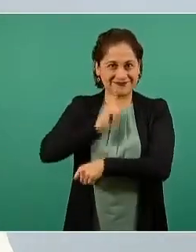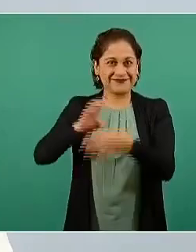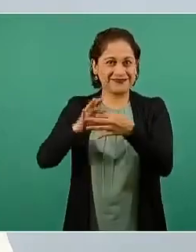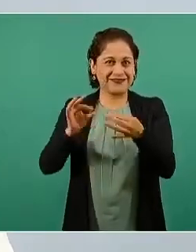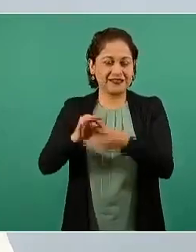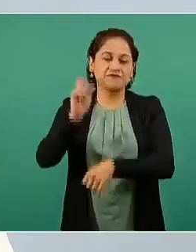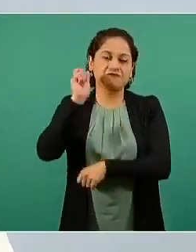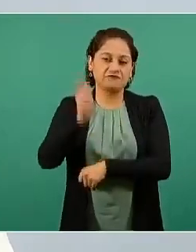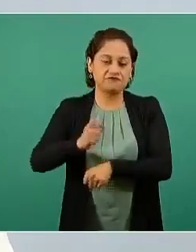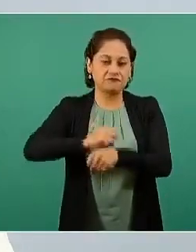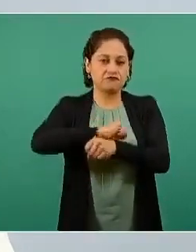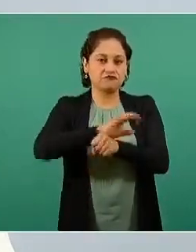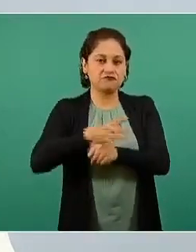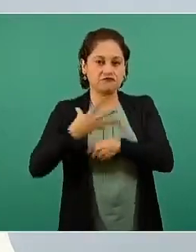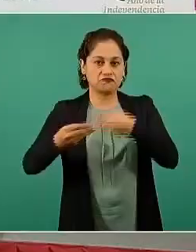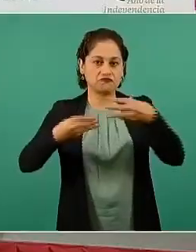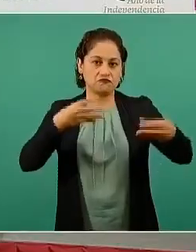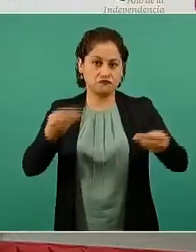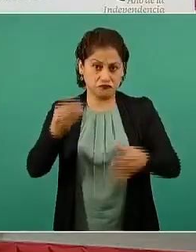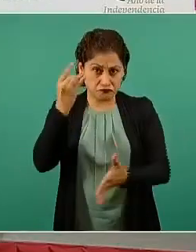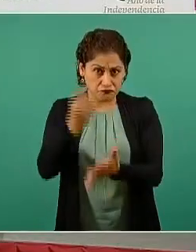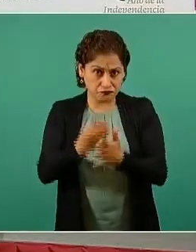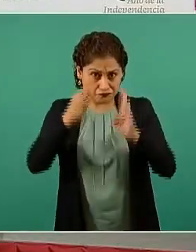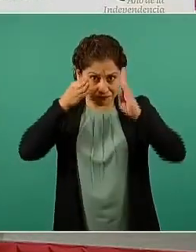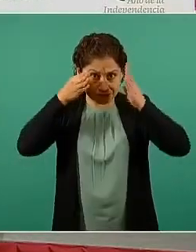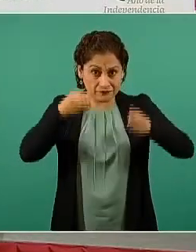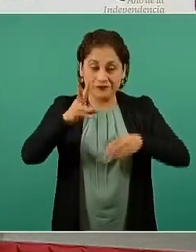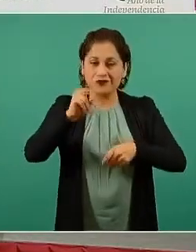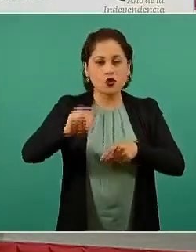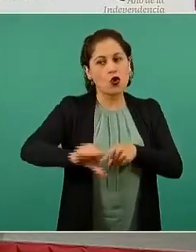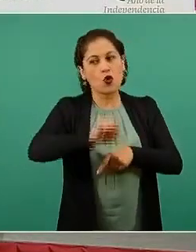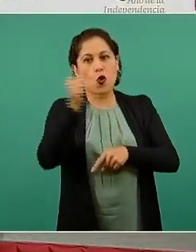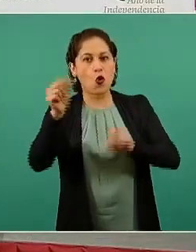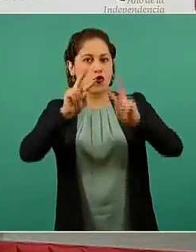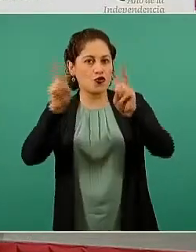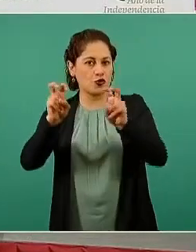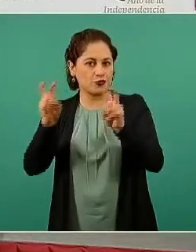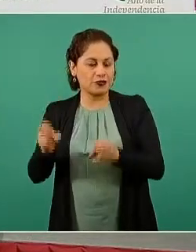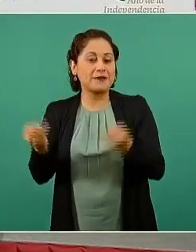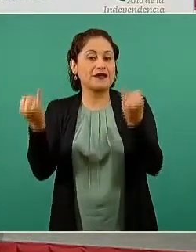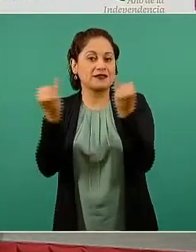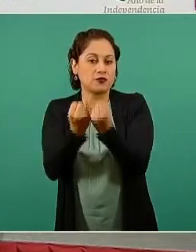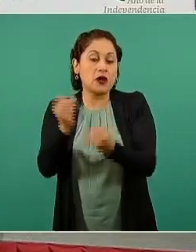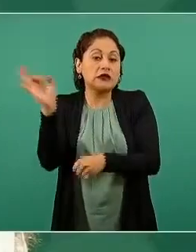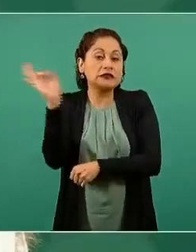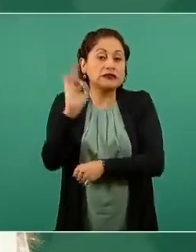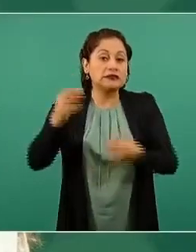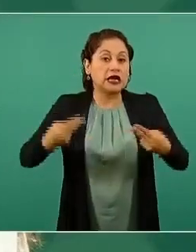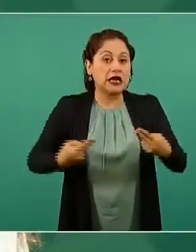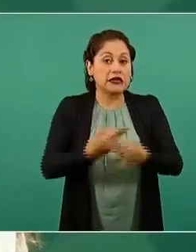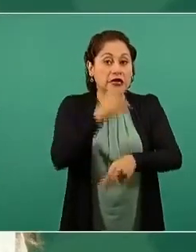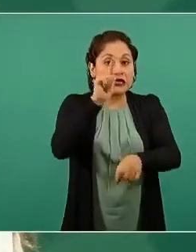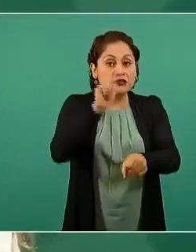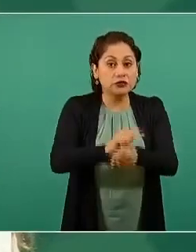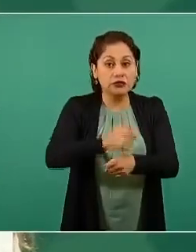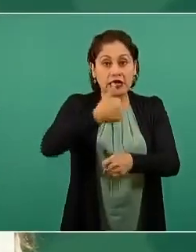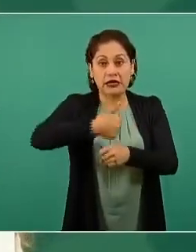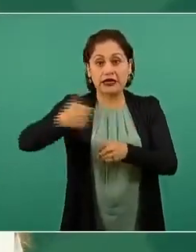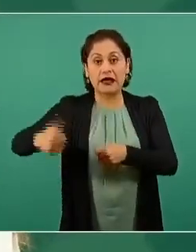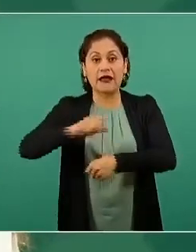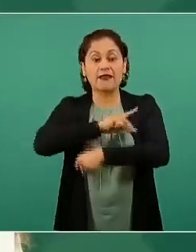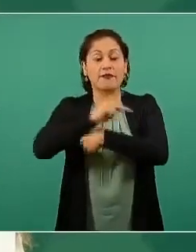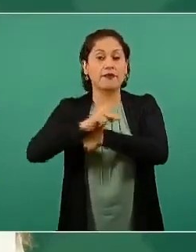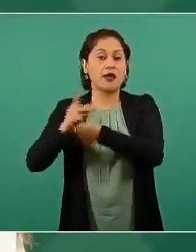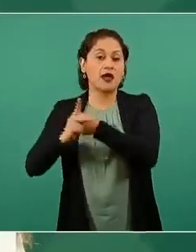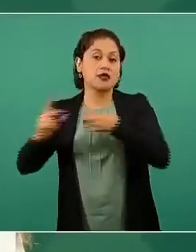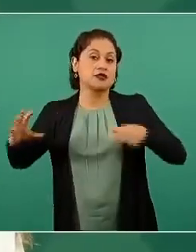allá en trabajar realmente en una plataforma no solamente binacional, sino también regional, en el marco de un espacio de integración